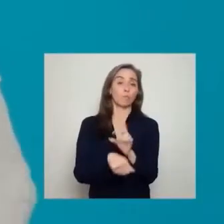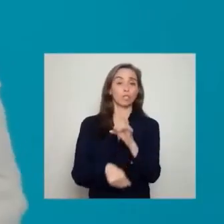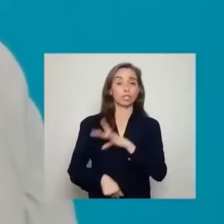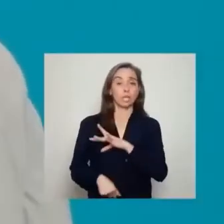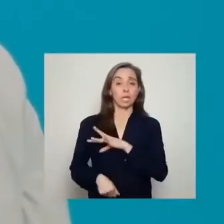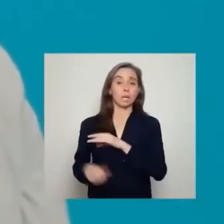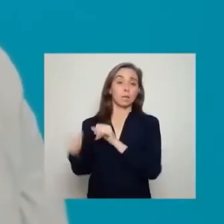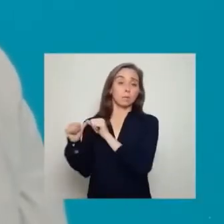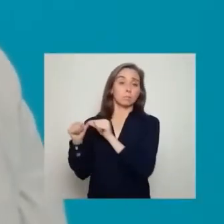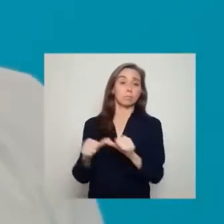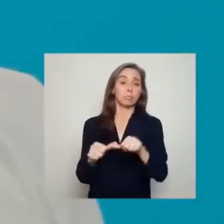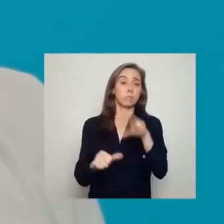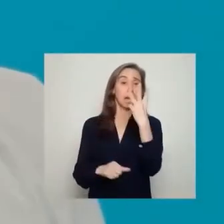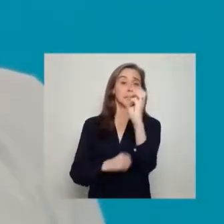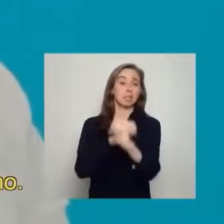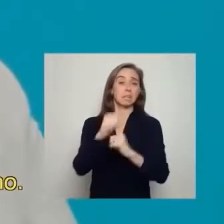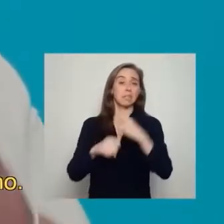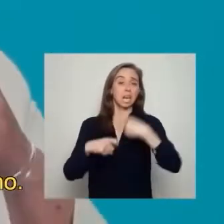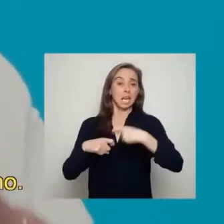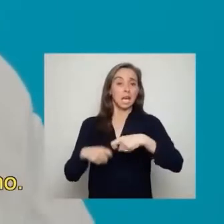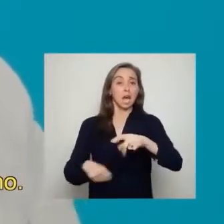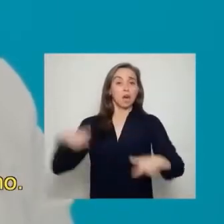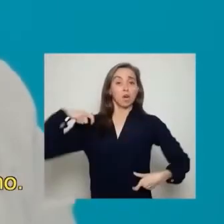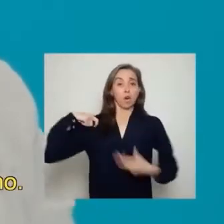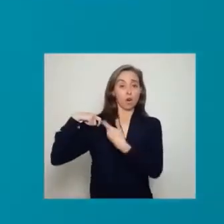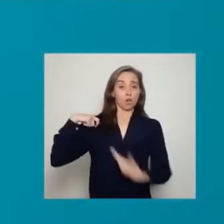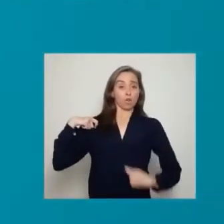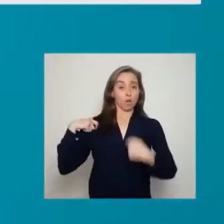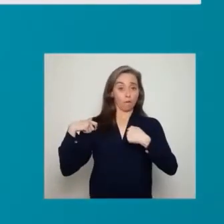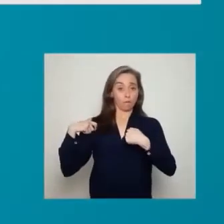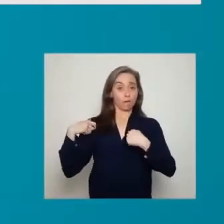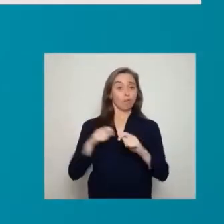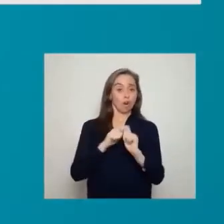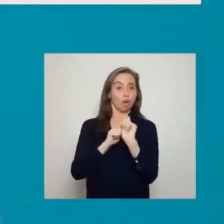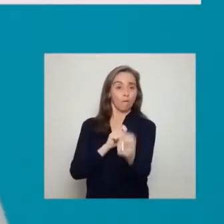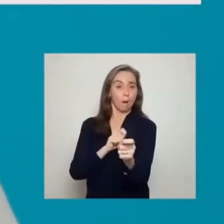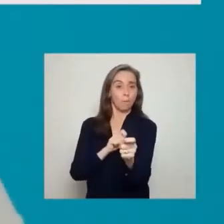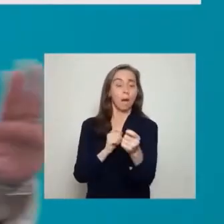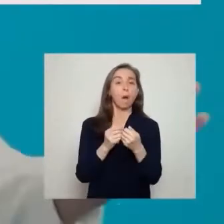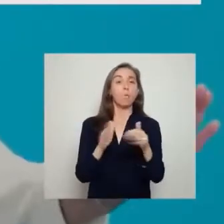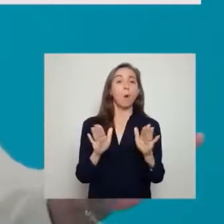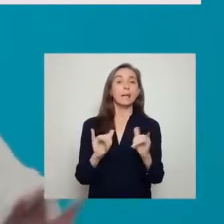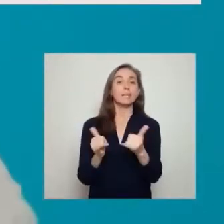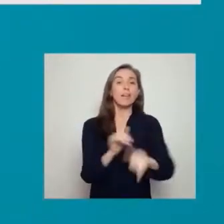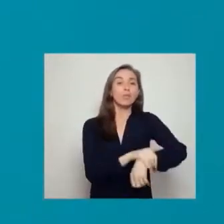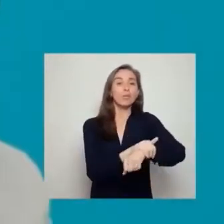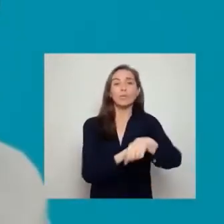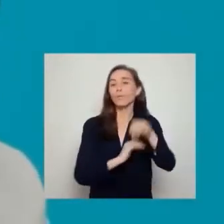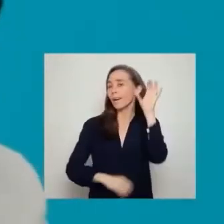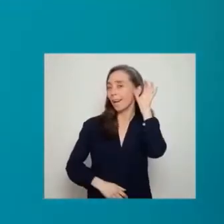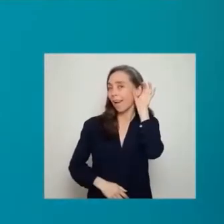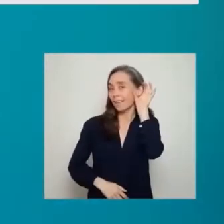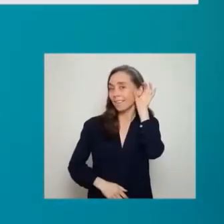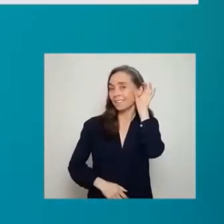con los profesores de Chile, negada por más de 30 años. La vamos a pagar en nuestro gobierno. Cualquiera donde esté Alexis.